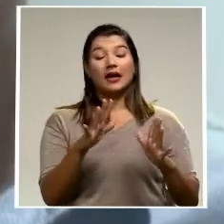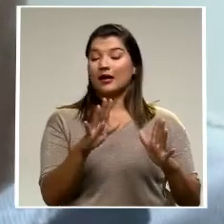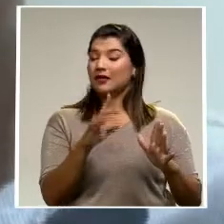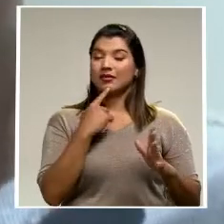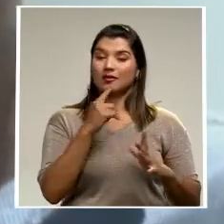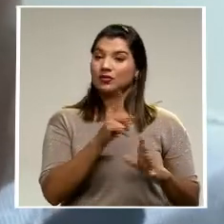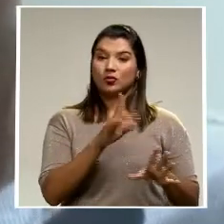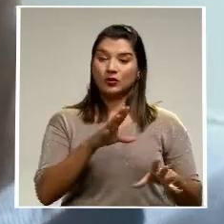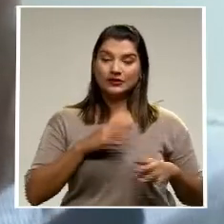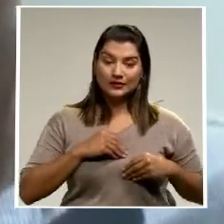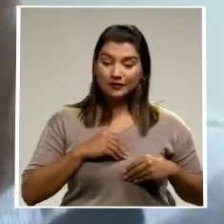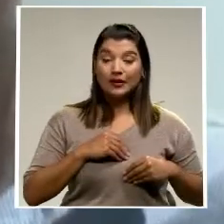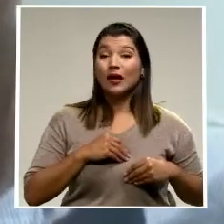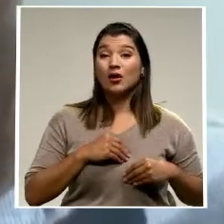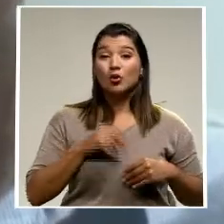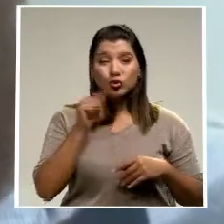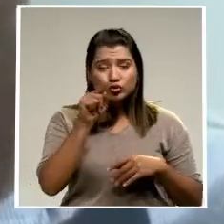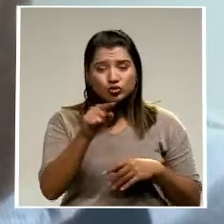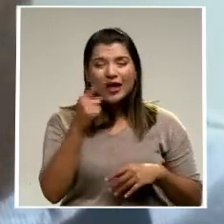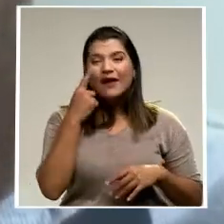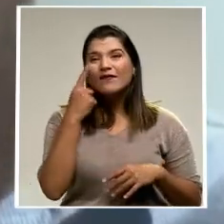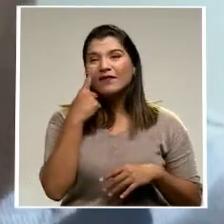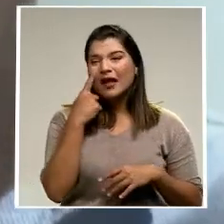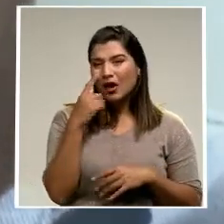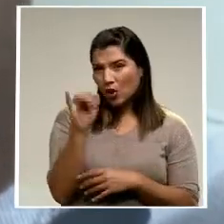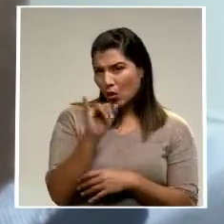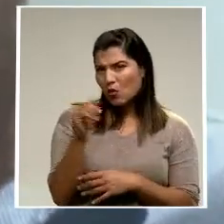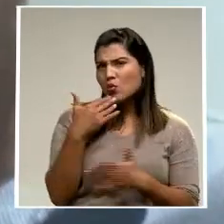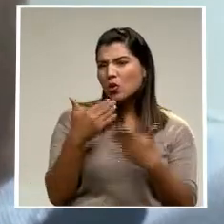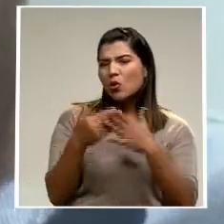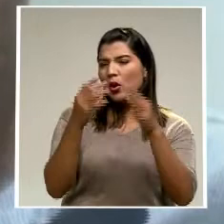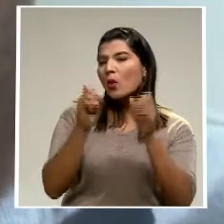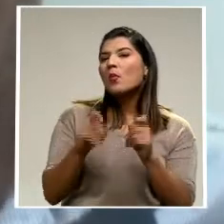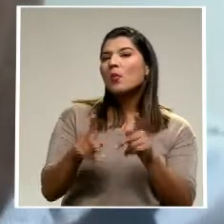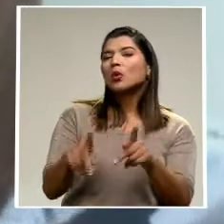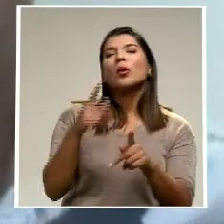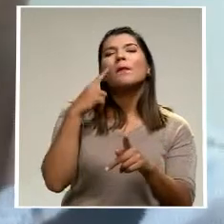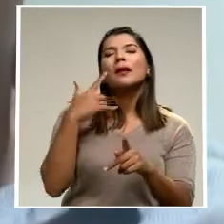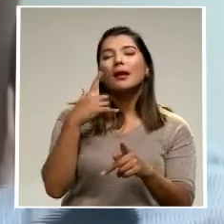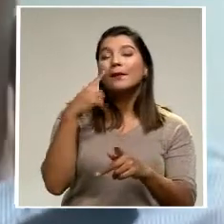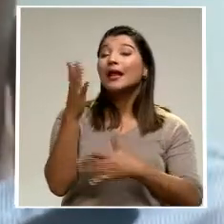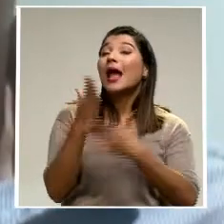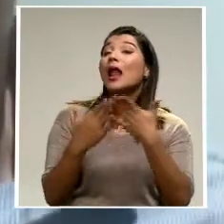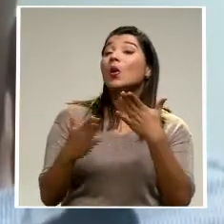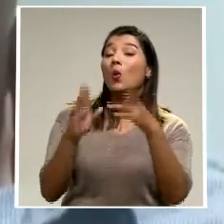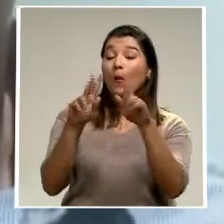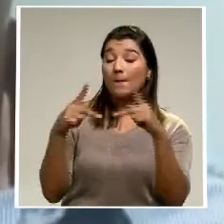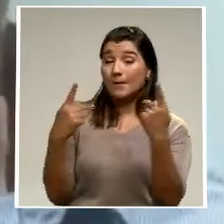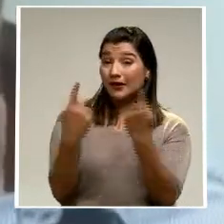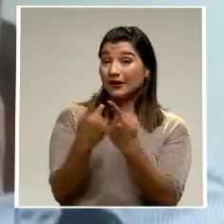descartó, ves un nicho de oportunidad para que alguno de los partidos